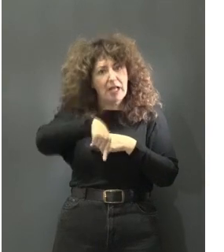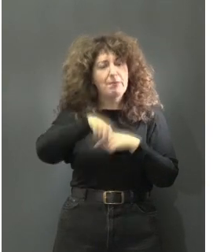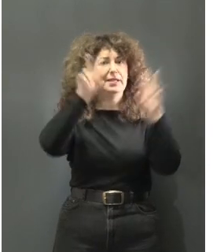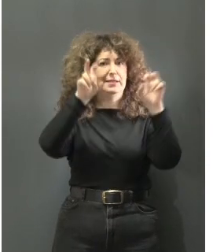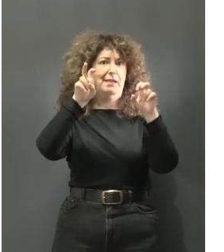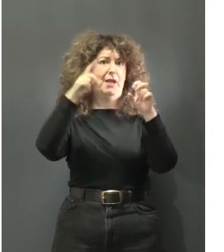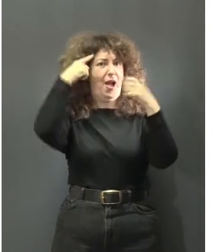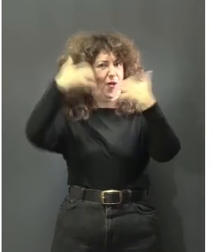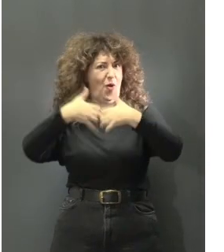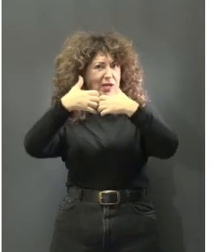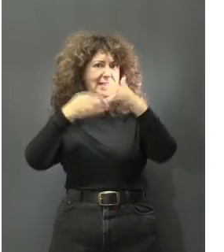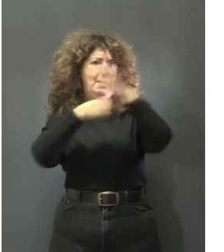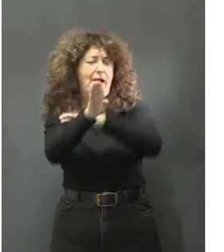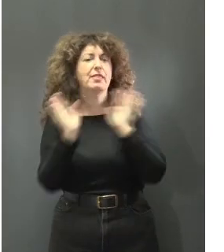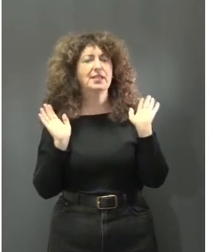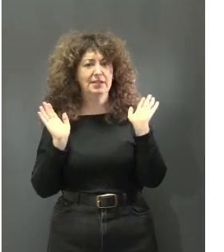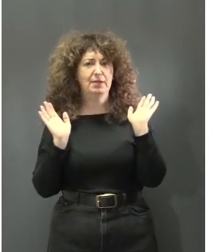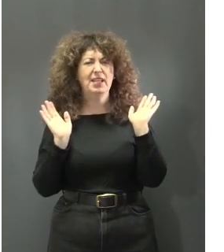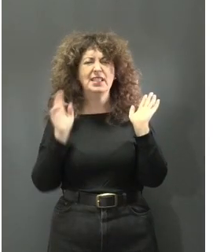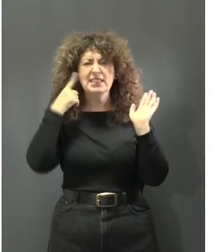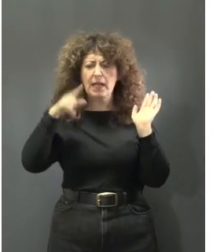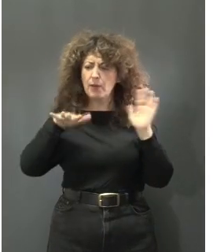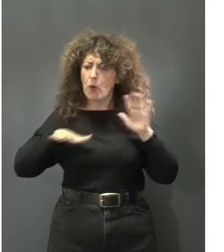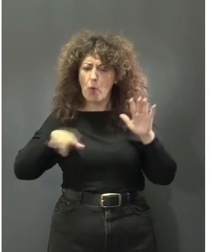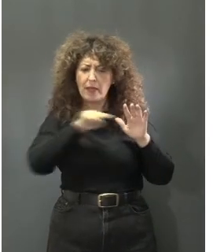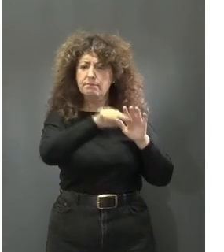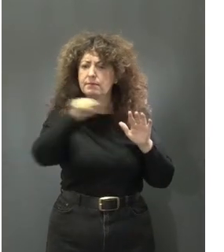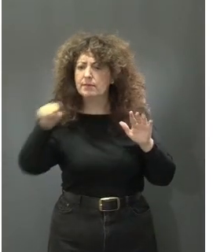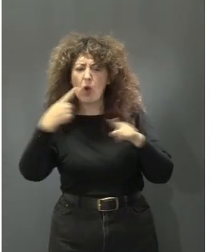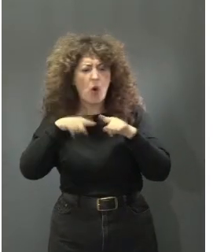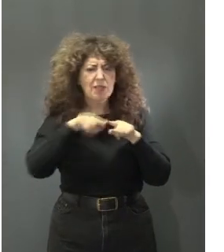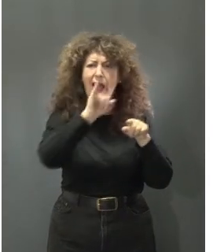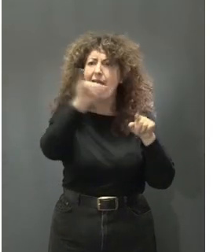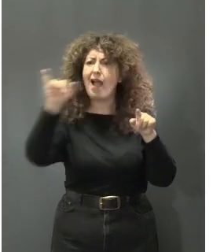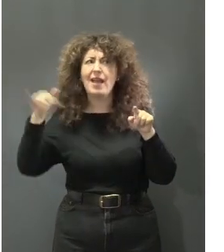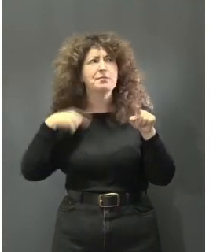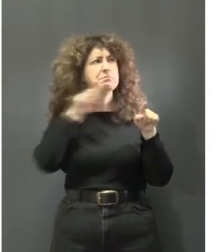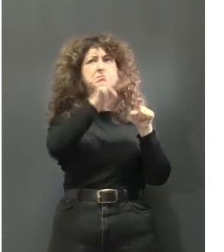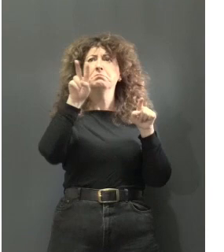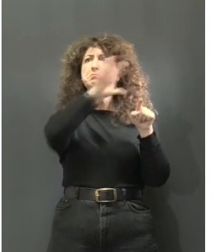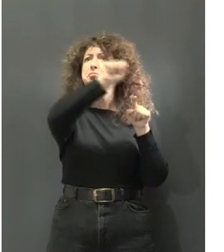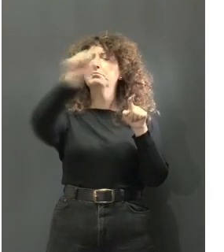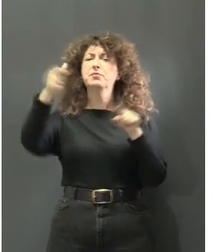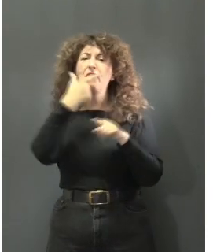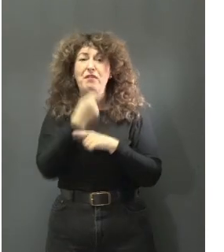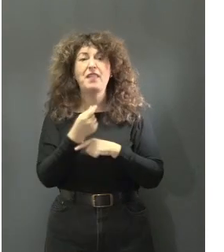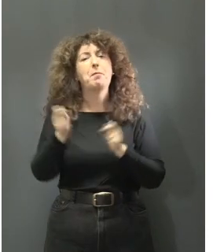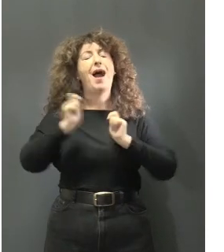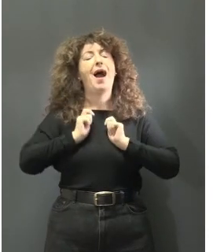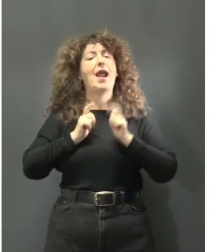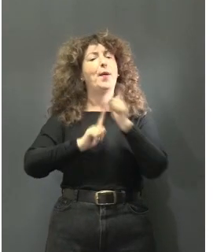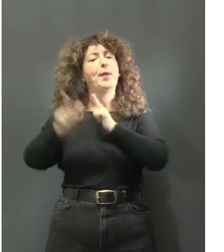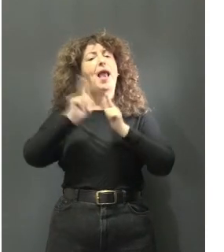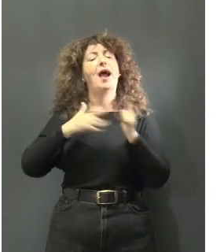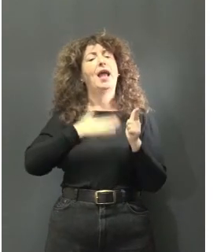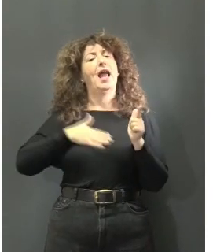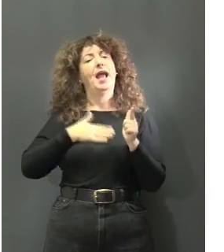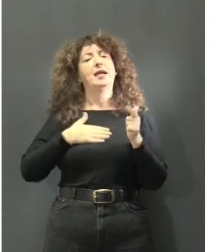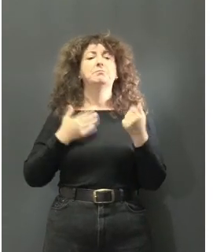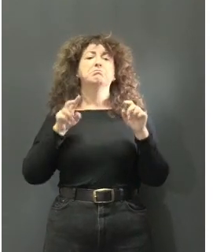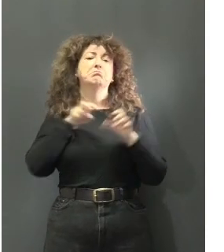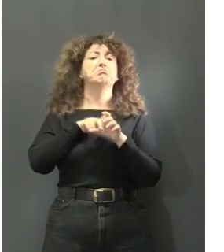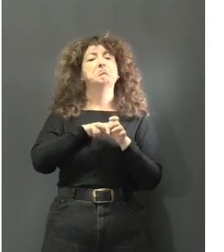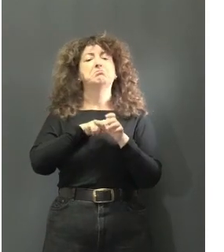accesibilidad cognitiva, el poder ubicar fácilmente los dispositivos que voy a necesitar para tener un viaje placentero.